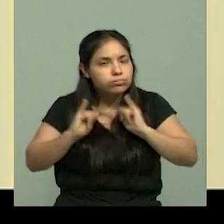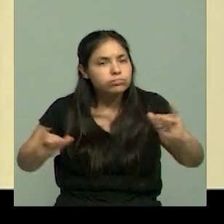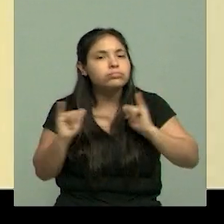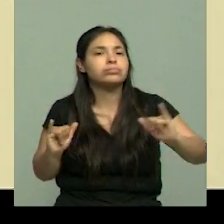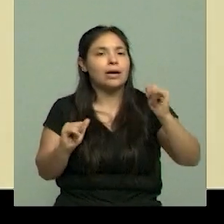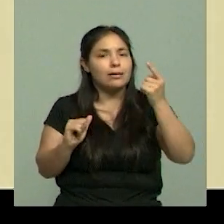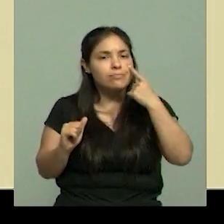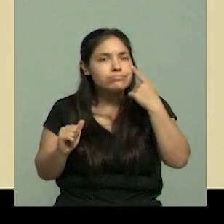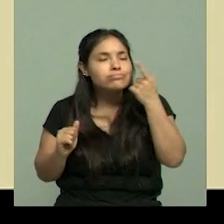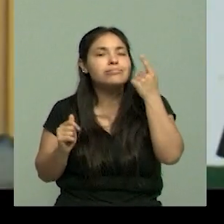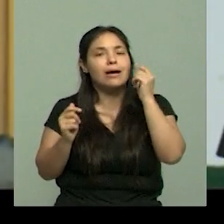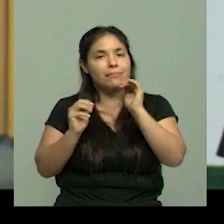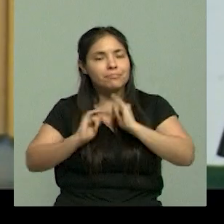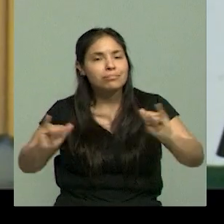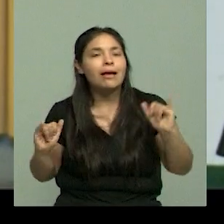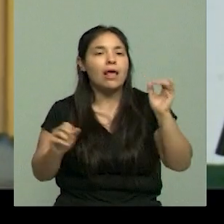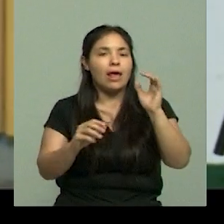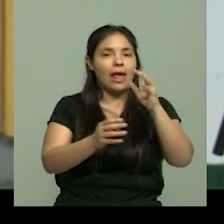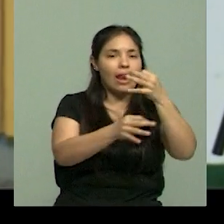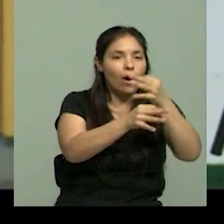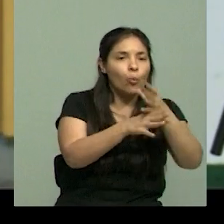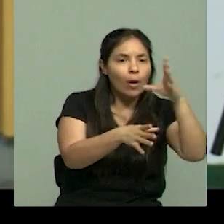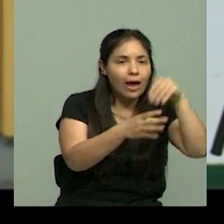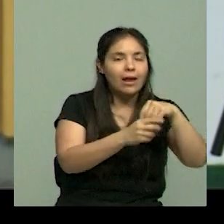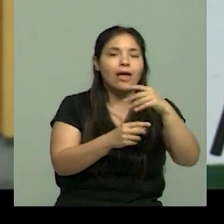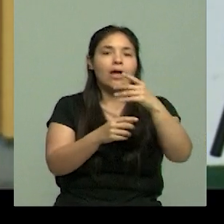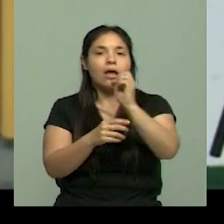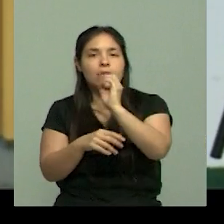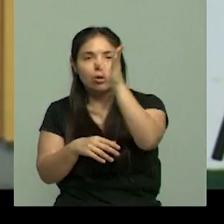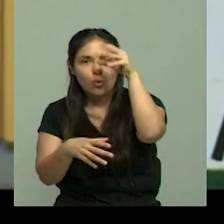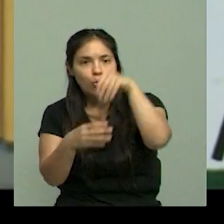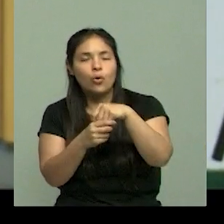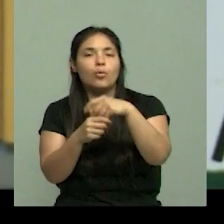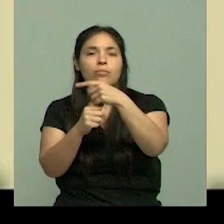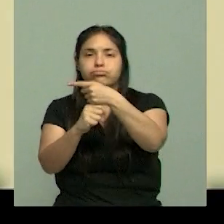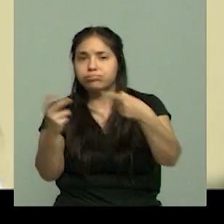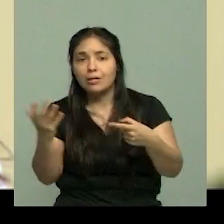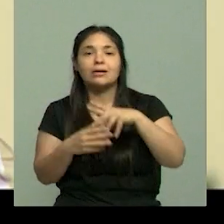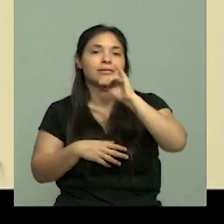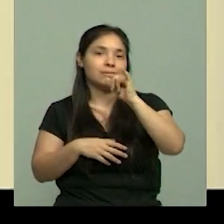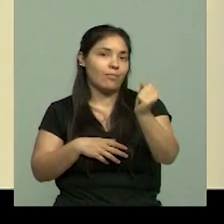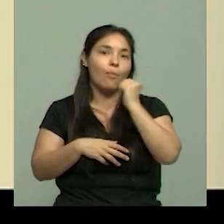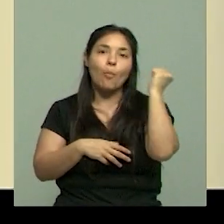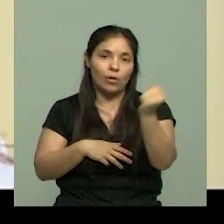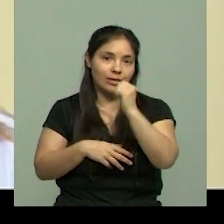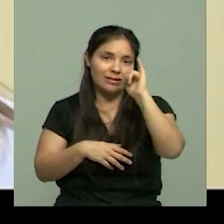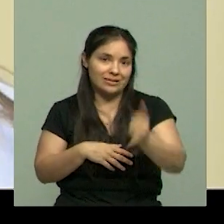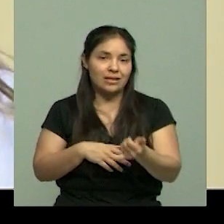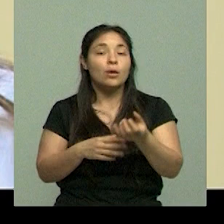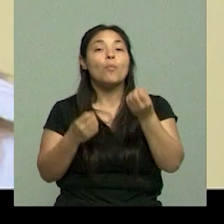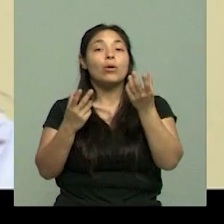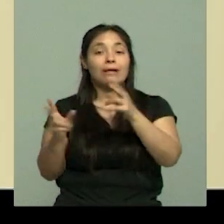los chicos van a la escuela, en los clubes, en diferentes sectores? Sí, es importante porque todavía es un tema que es muy